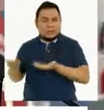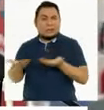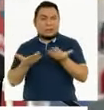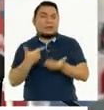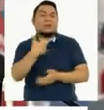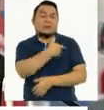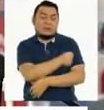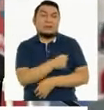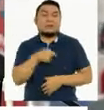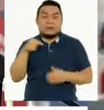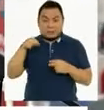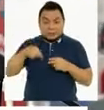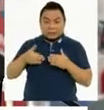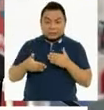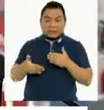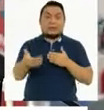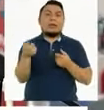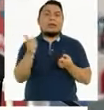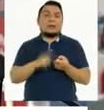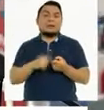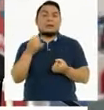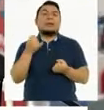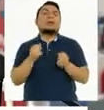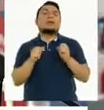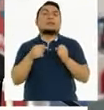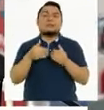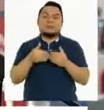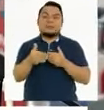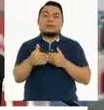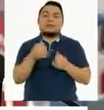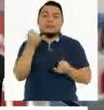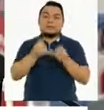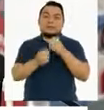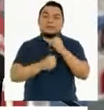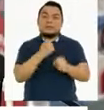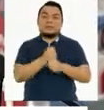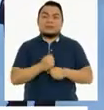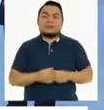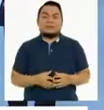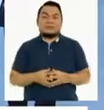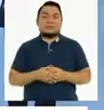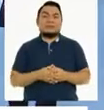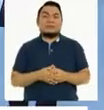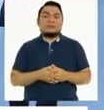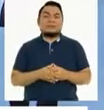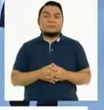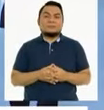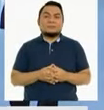de vacunas de aquí a fin a 15 años, perdón, a fin de año.